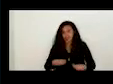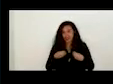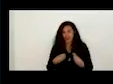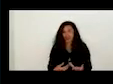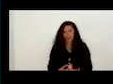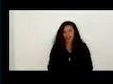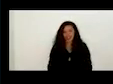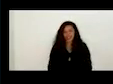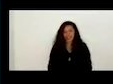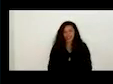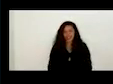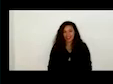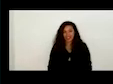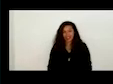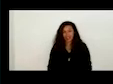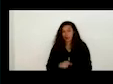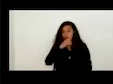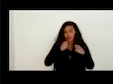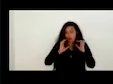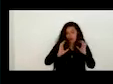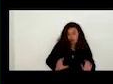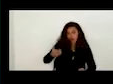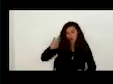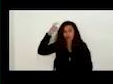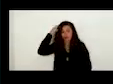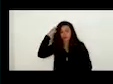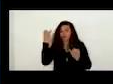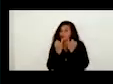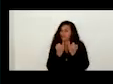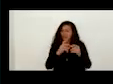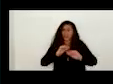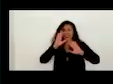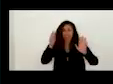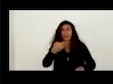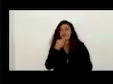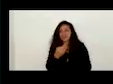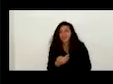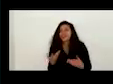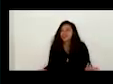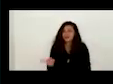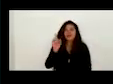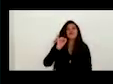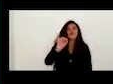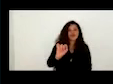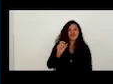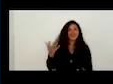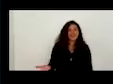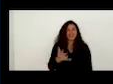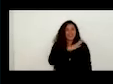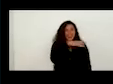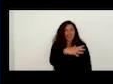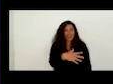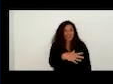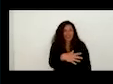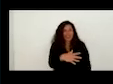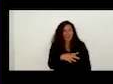¿Ok? tanto Tener del un buen estado cuerpo de como salud. mental, sí. Claro, correcto. Y sí, en general va esto, ¿no? Una, para